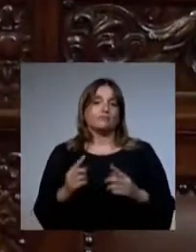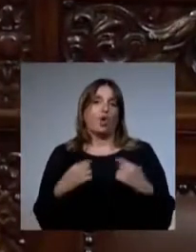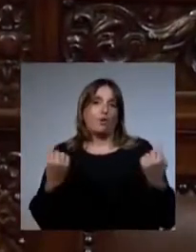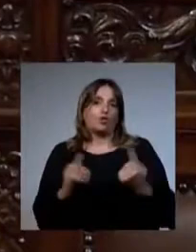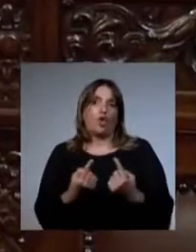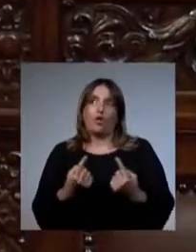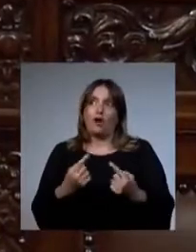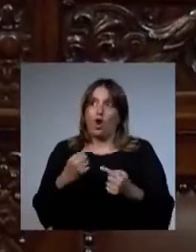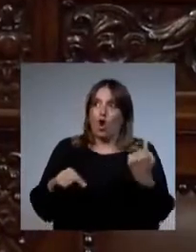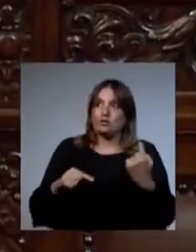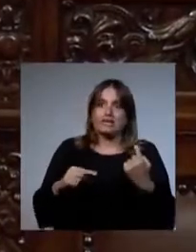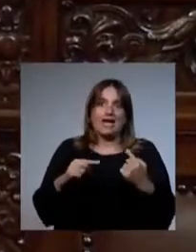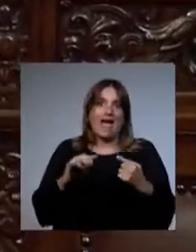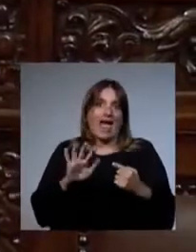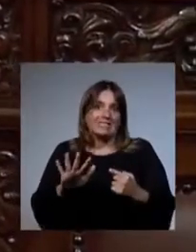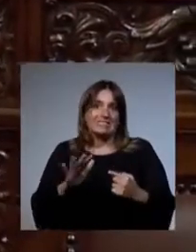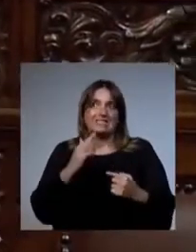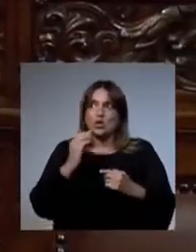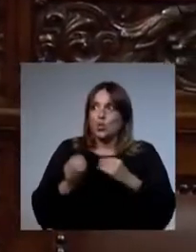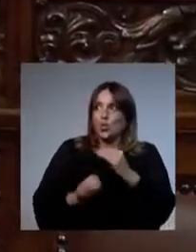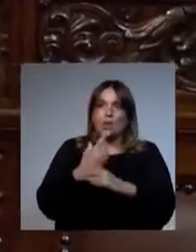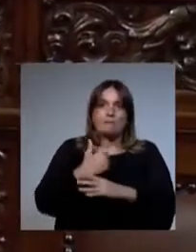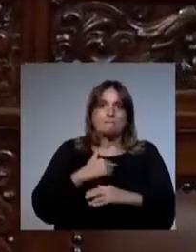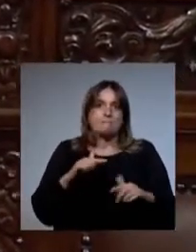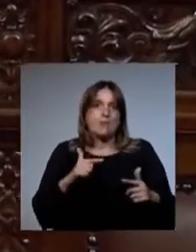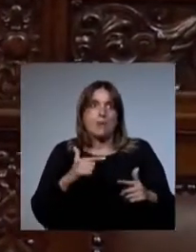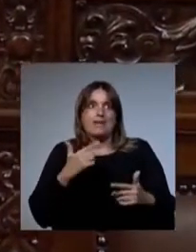fenómeno desconocido, genera incertidumbre.